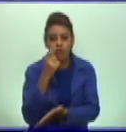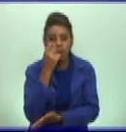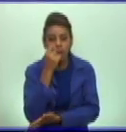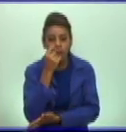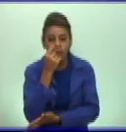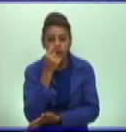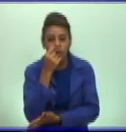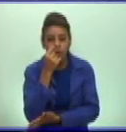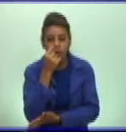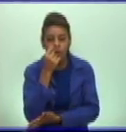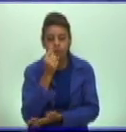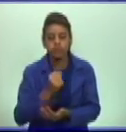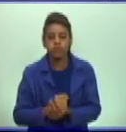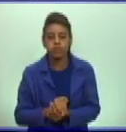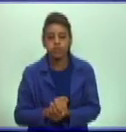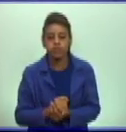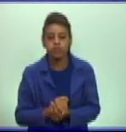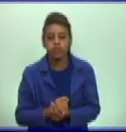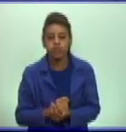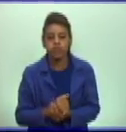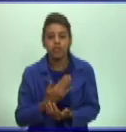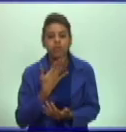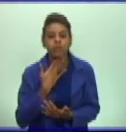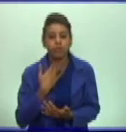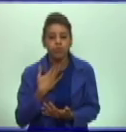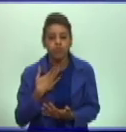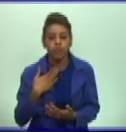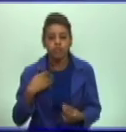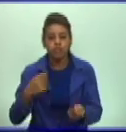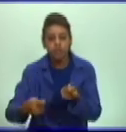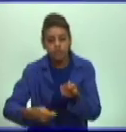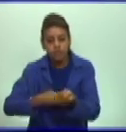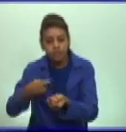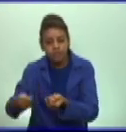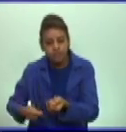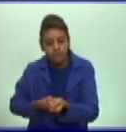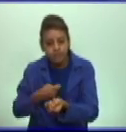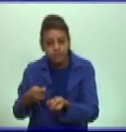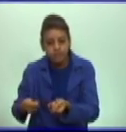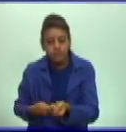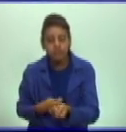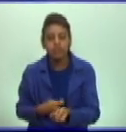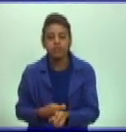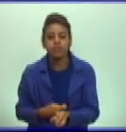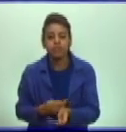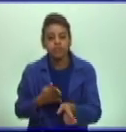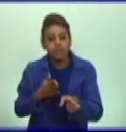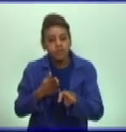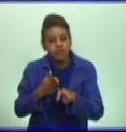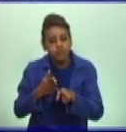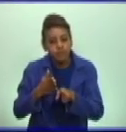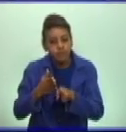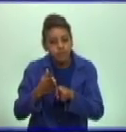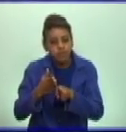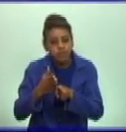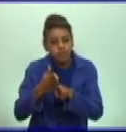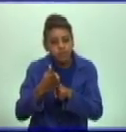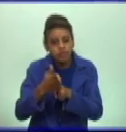donde haya un hombre presto a luchar, a